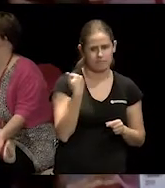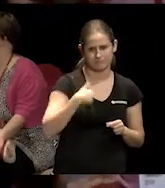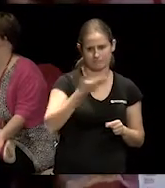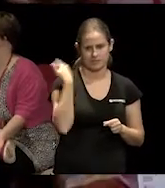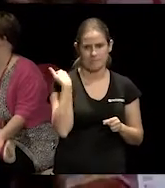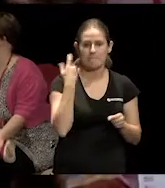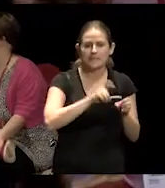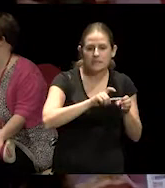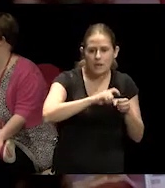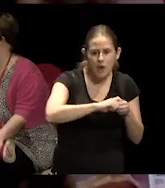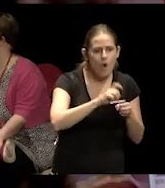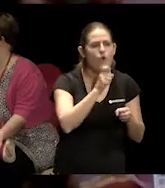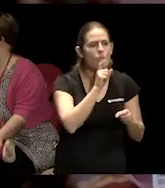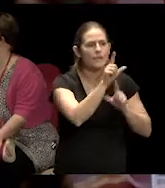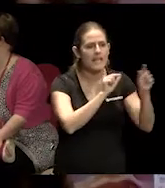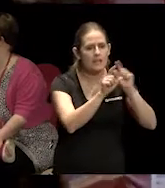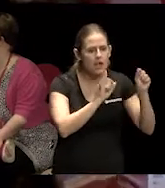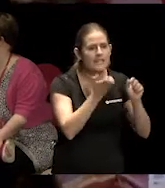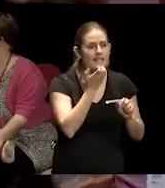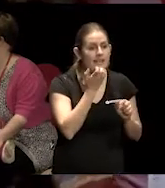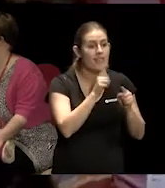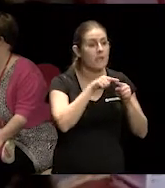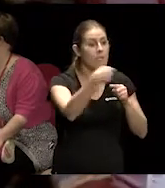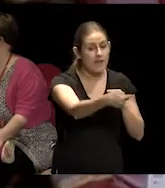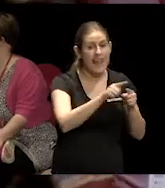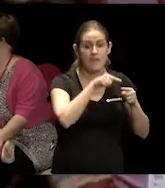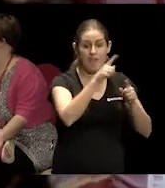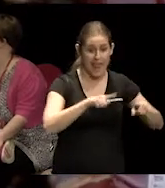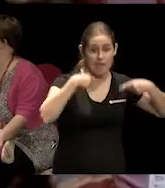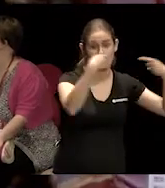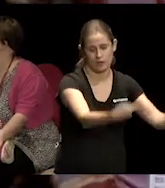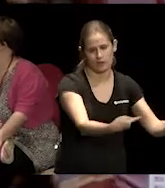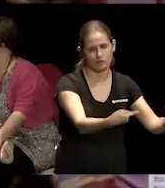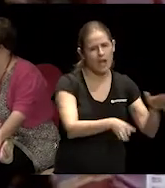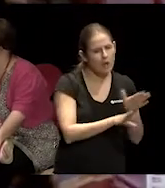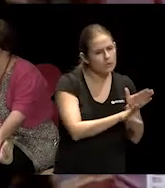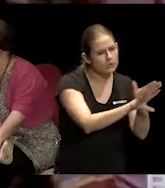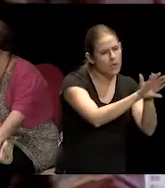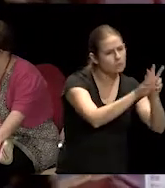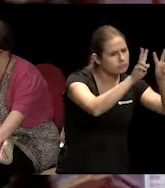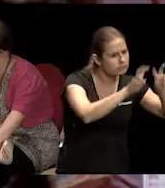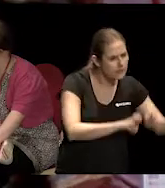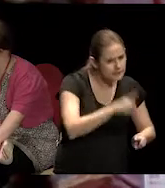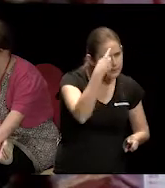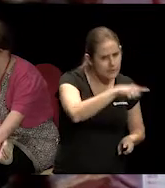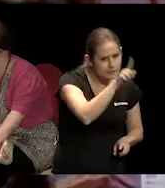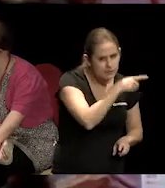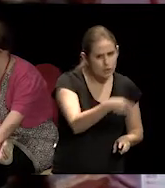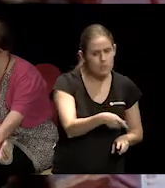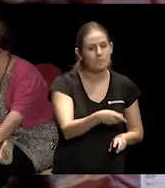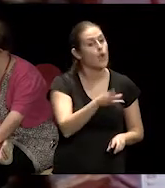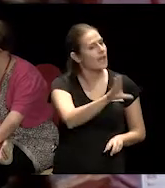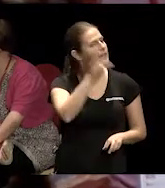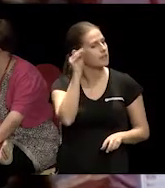seguimiento del feedback, del efecto que ha tenido la obra. Y entiendo que teníais financiación, todo esto